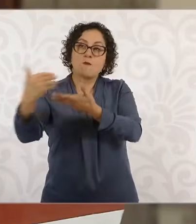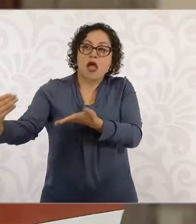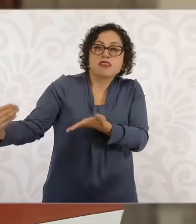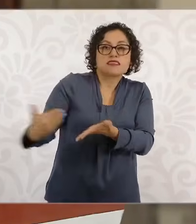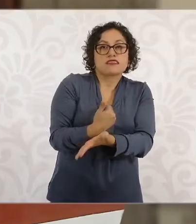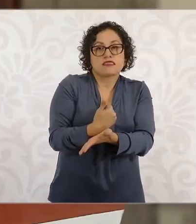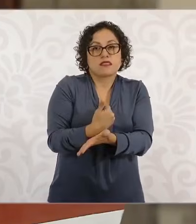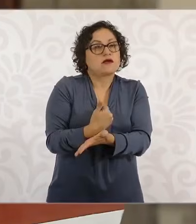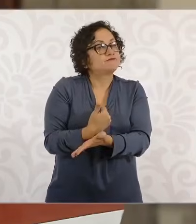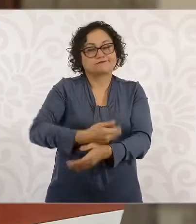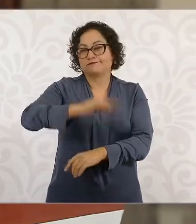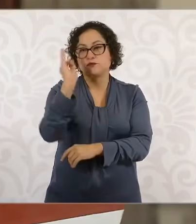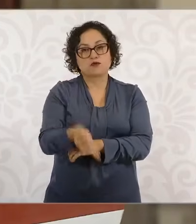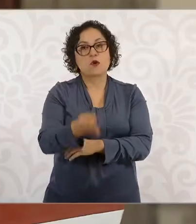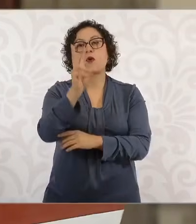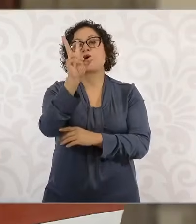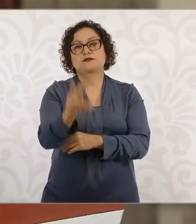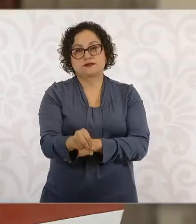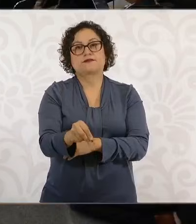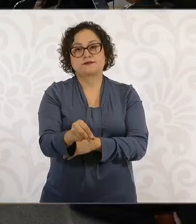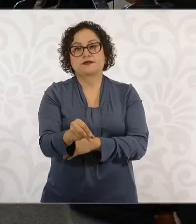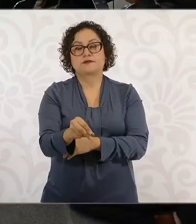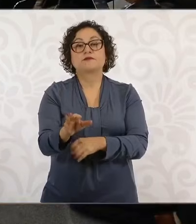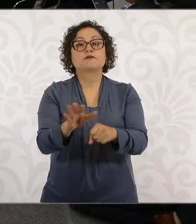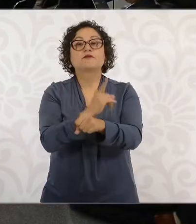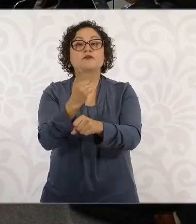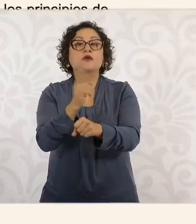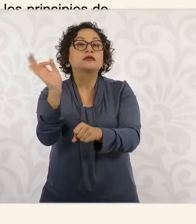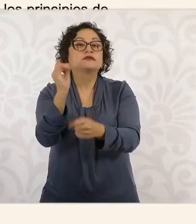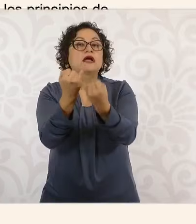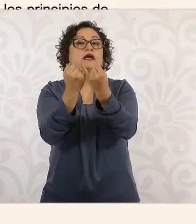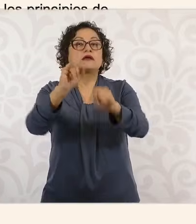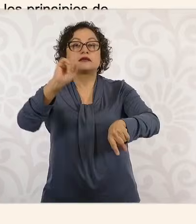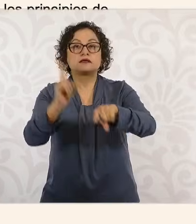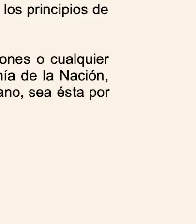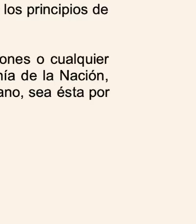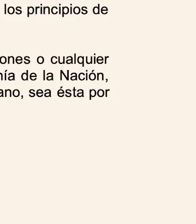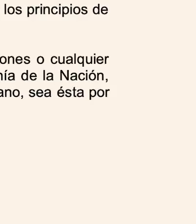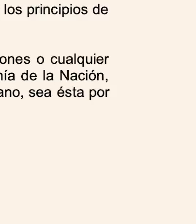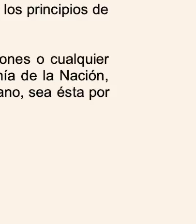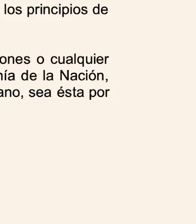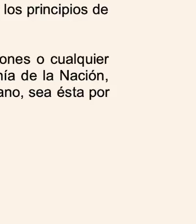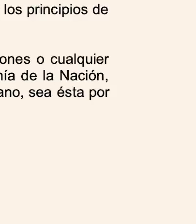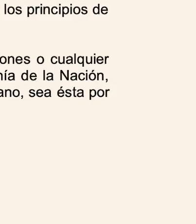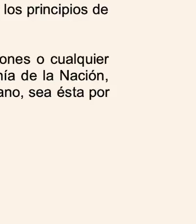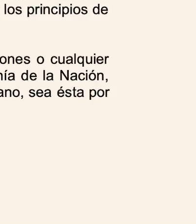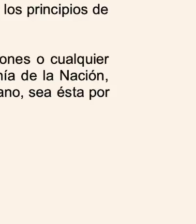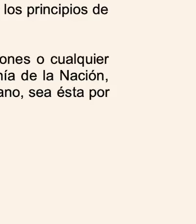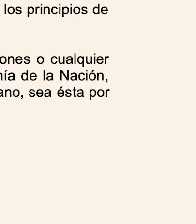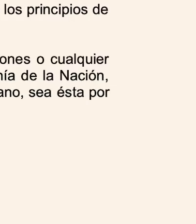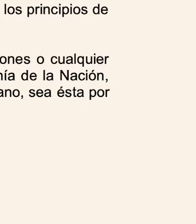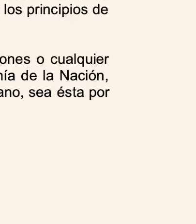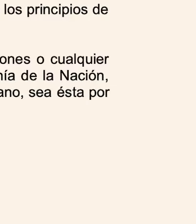desde el extranjero que sea lesivo de su integridad, independencia y soberanía de la nación, tales como golpes de